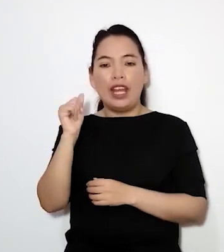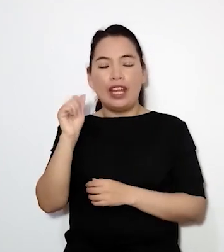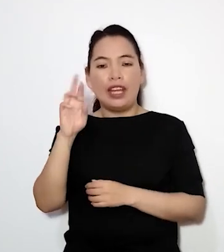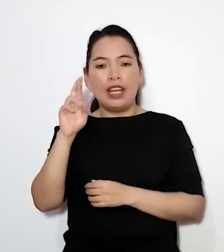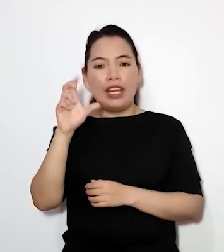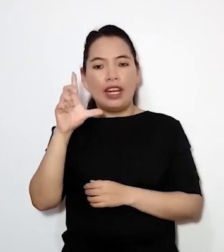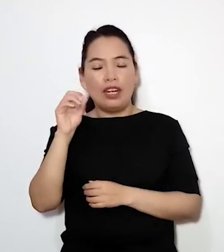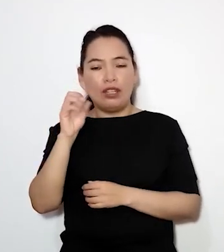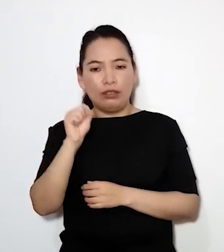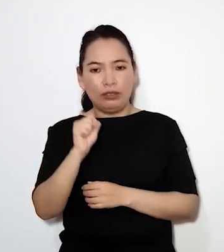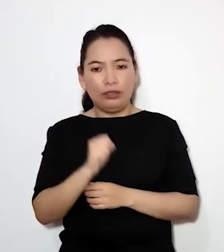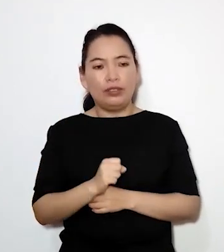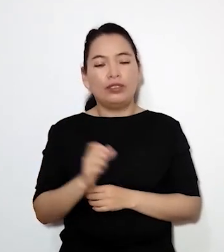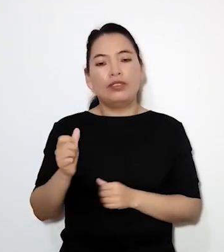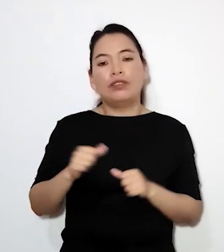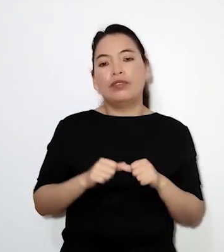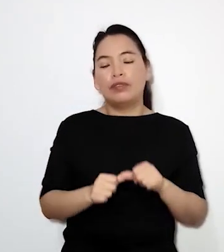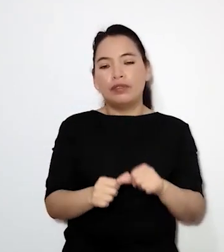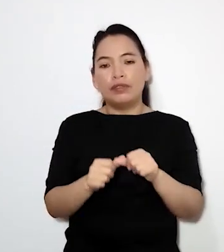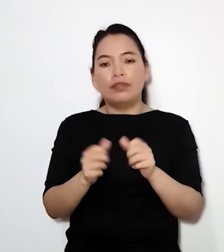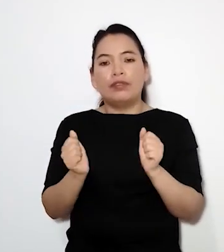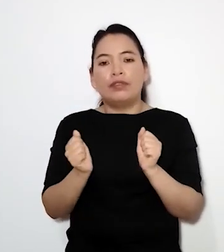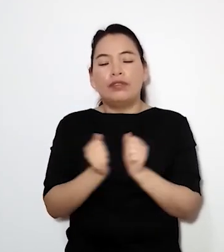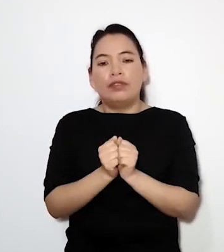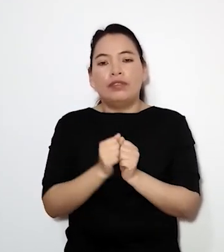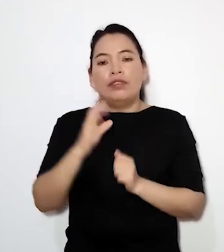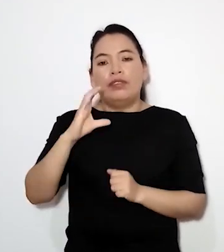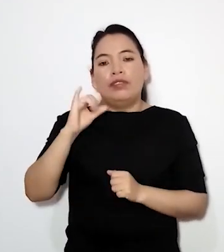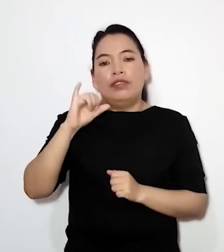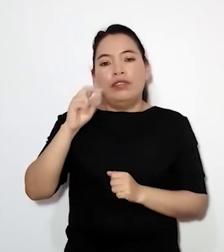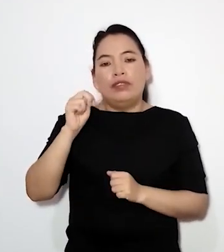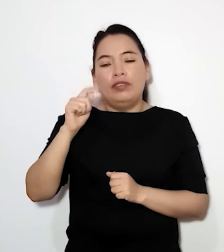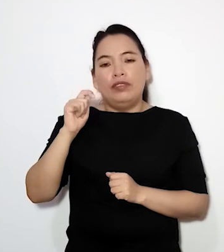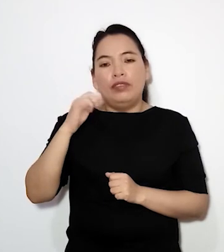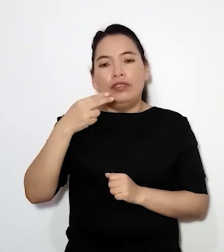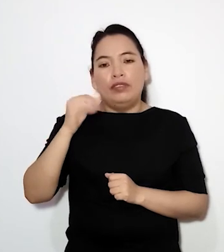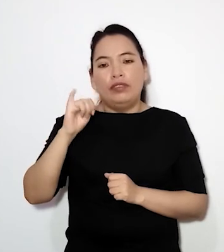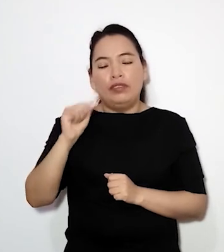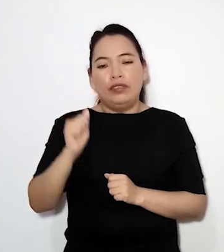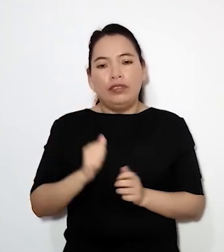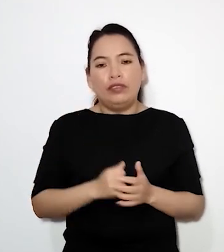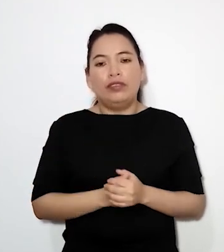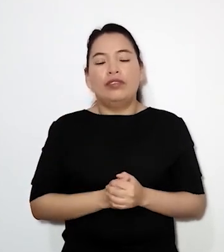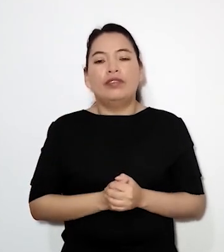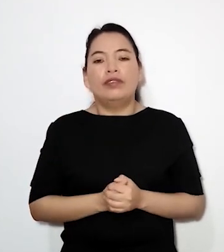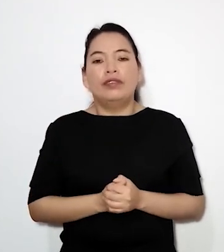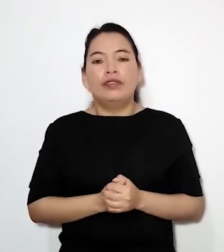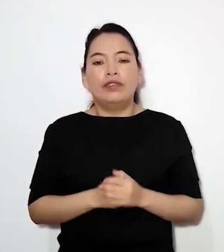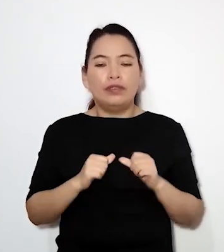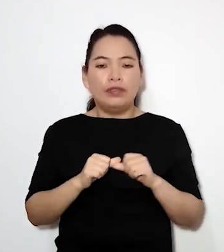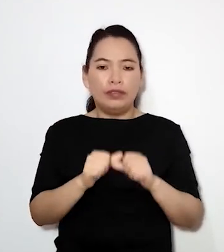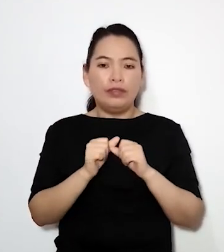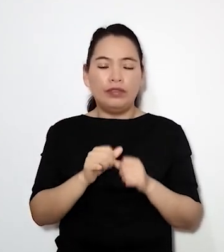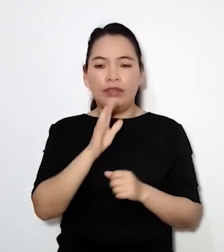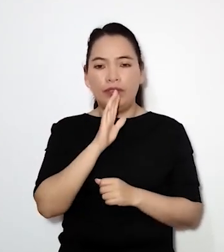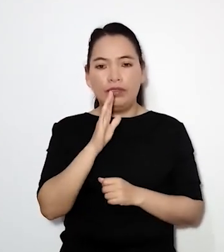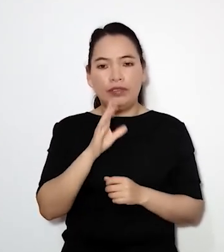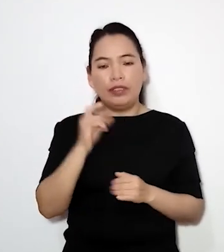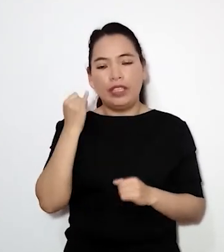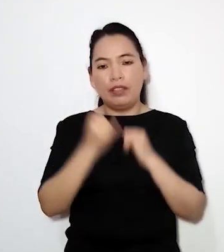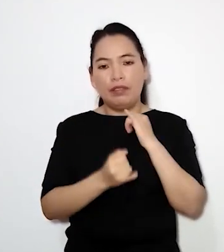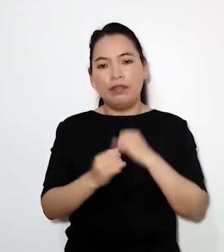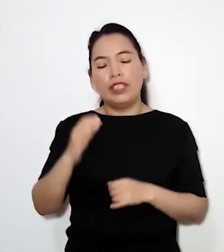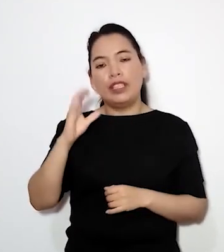con Cintia, y después de Cintia le daremos la palabra a Camila para que haga un comentario de cierre.